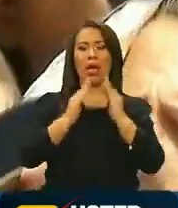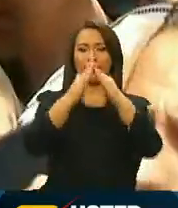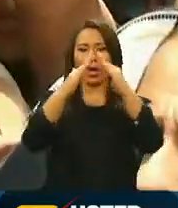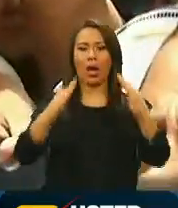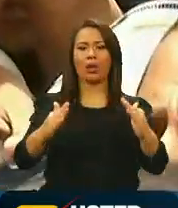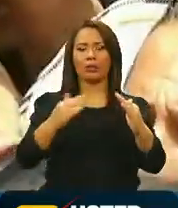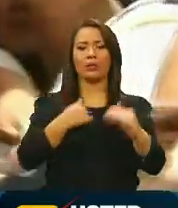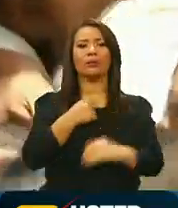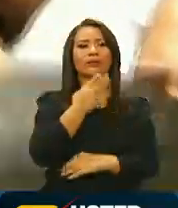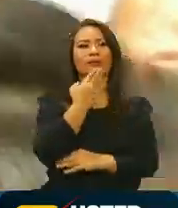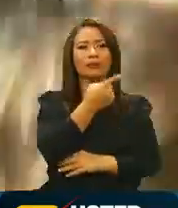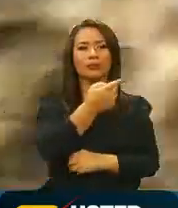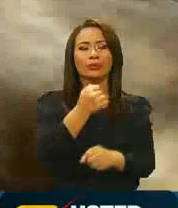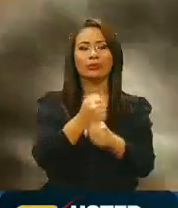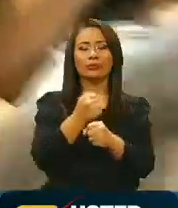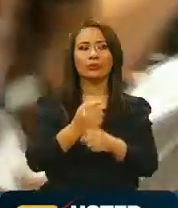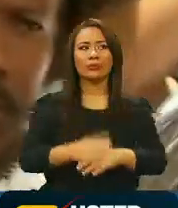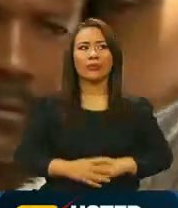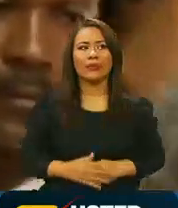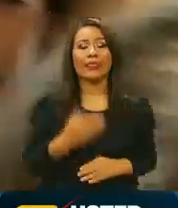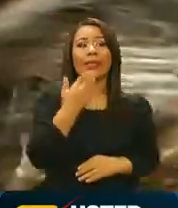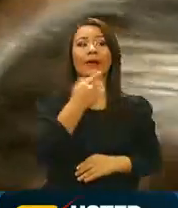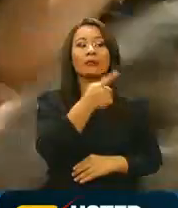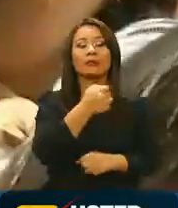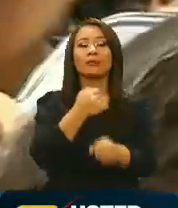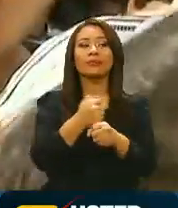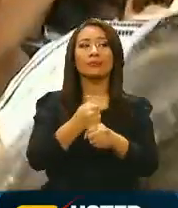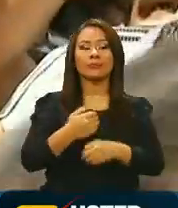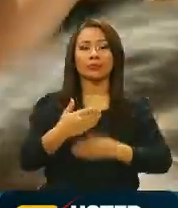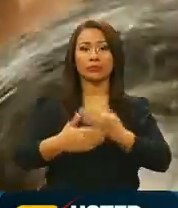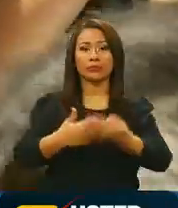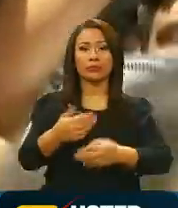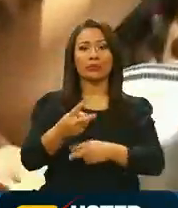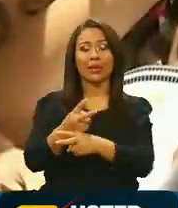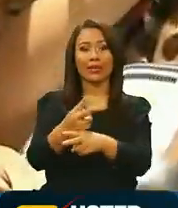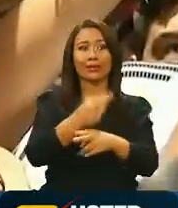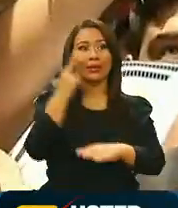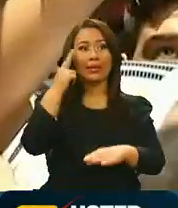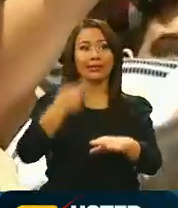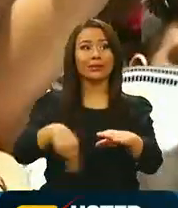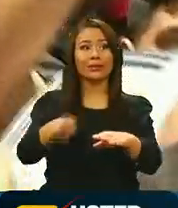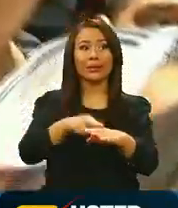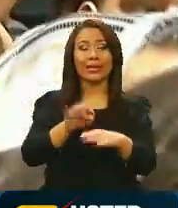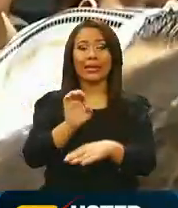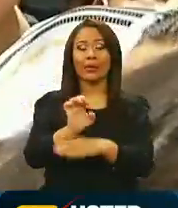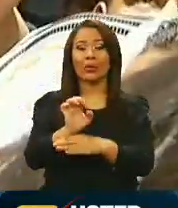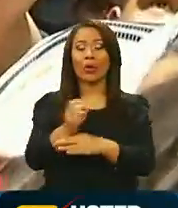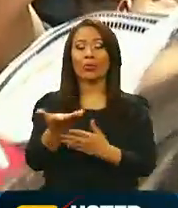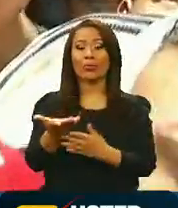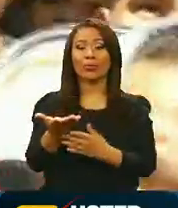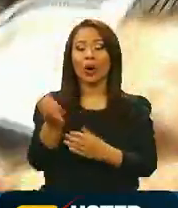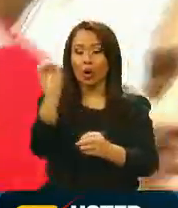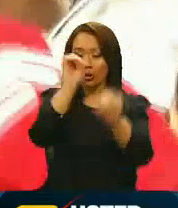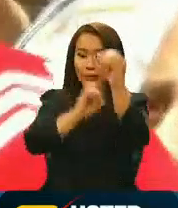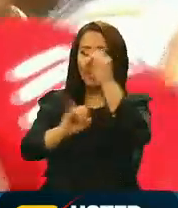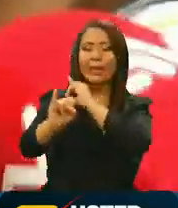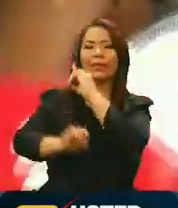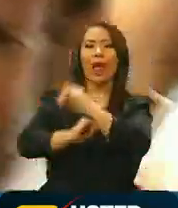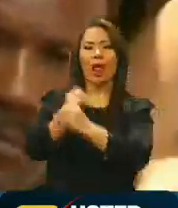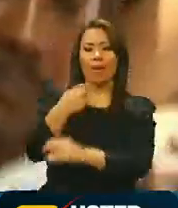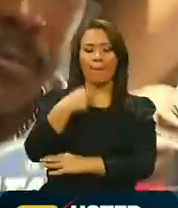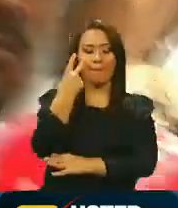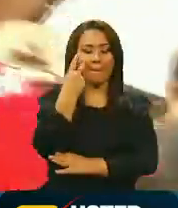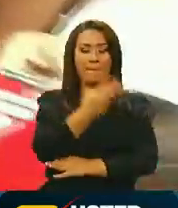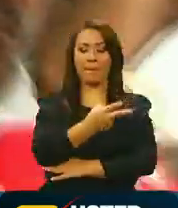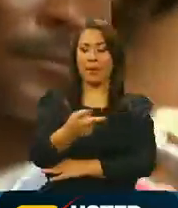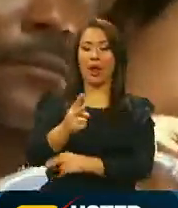¿Cómo dice usted también? El trabajo del CNE. ¿Cómo? El trabajo. Confía completamente en el trabajo del CNE. Y el trabajo de los observadores internacionales. Yo creo que hay que mirarlo con cuidado.